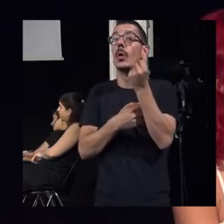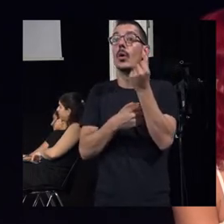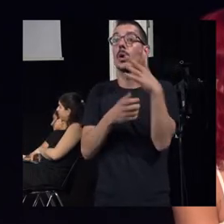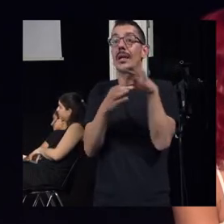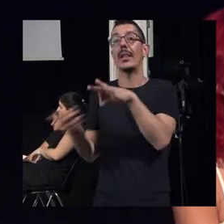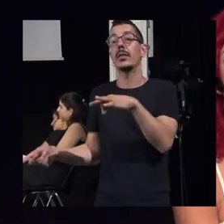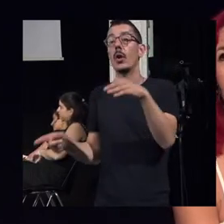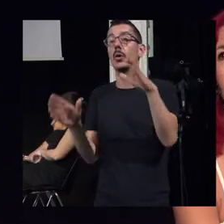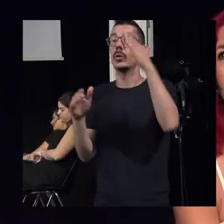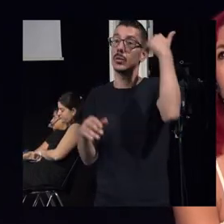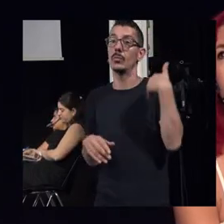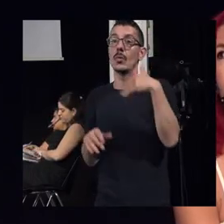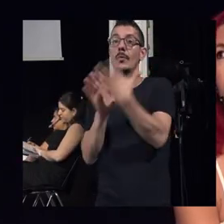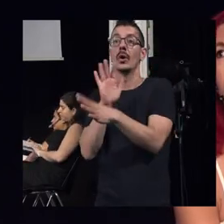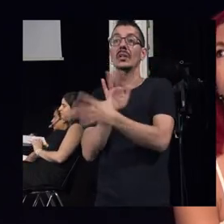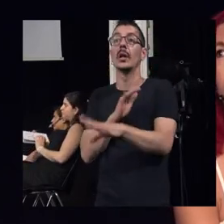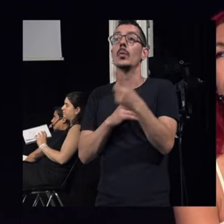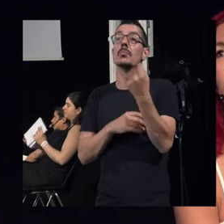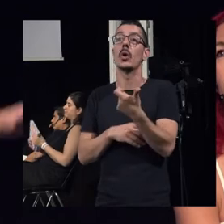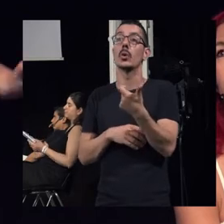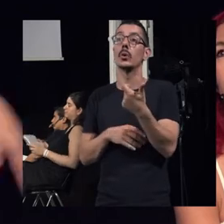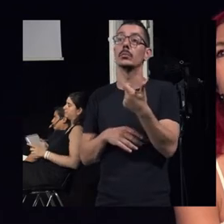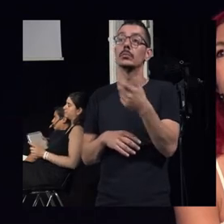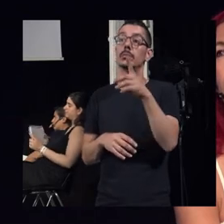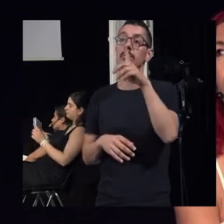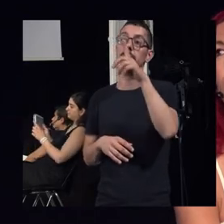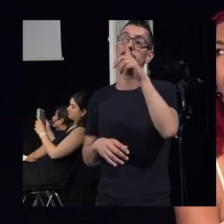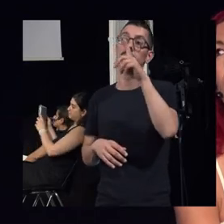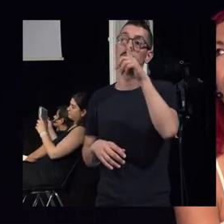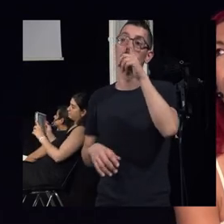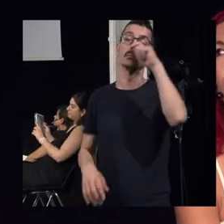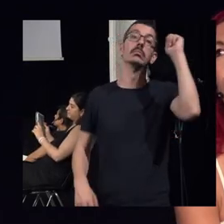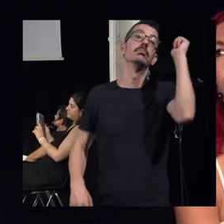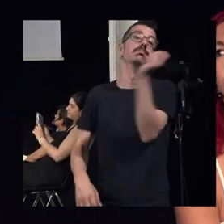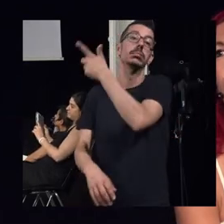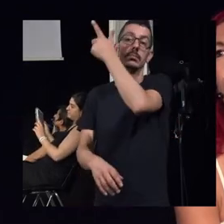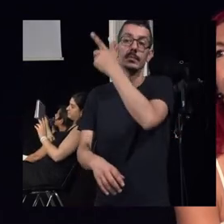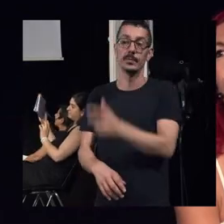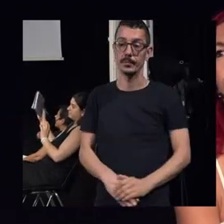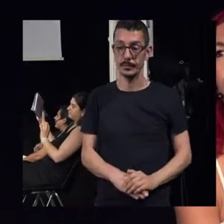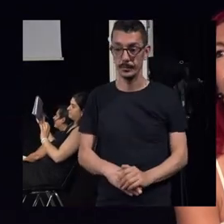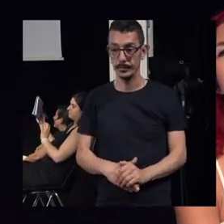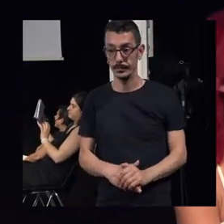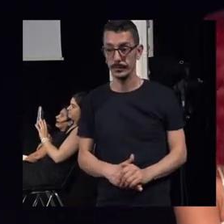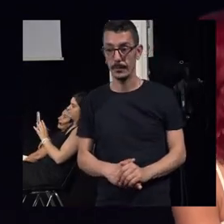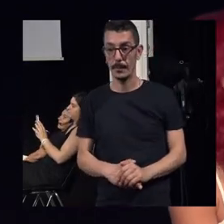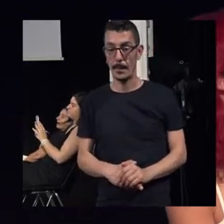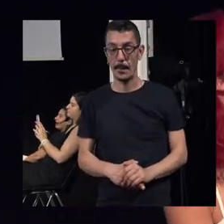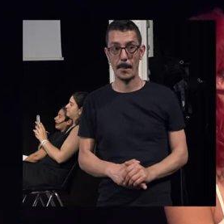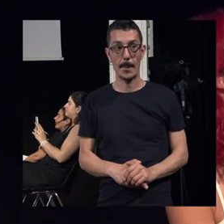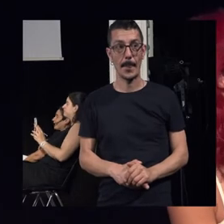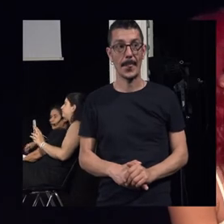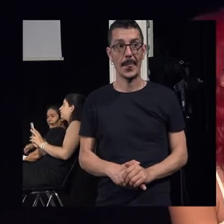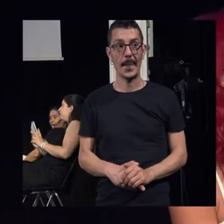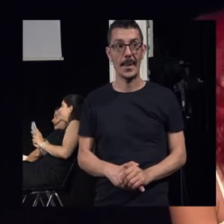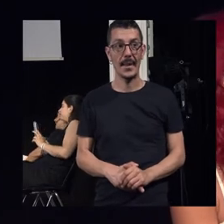dejado siempre, un poco, expresión un poco así rara, de la mano de Dios. Por supuesto, bueno, ya han